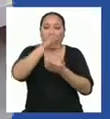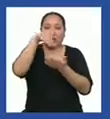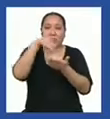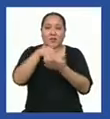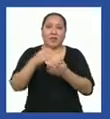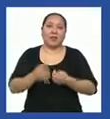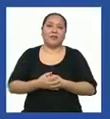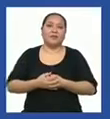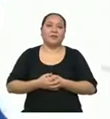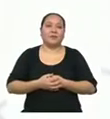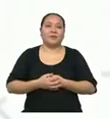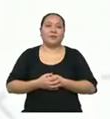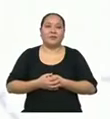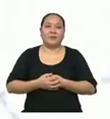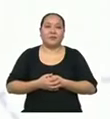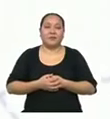central.